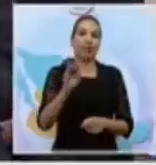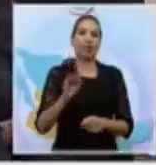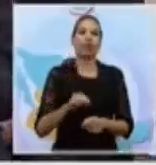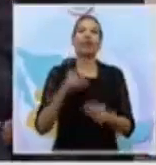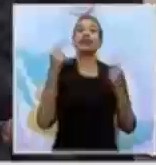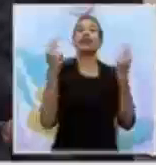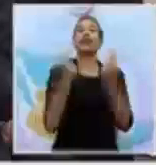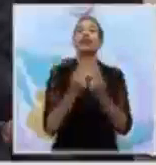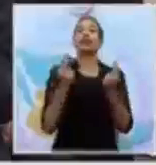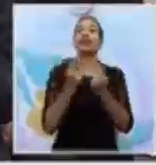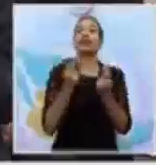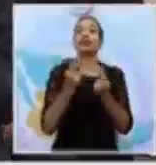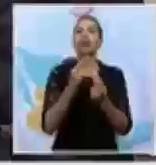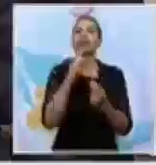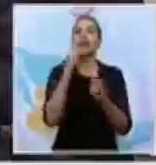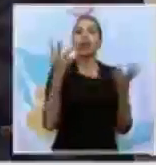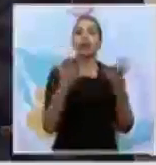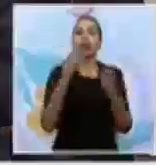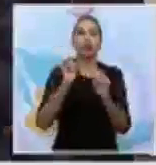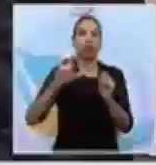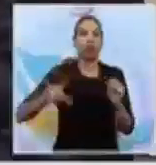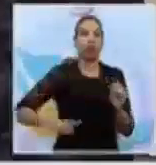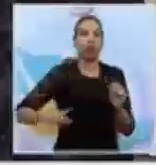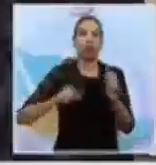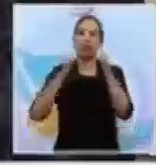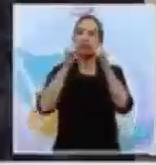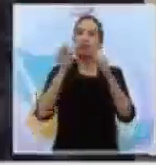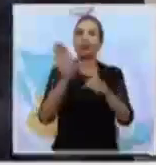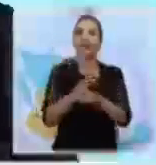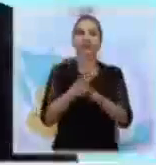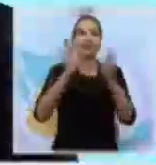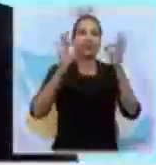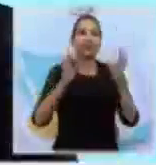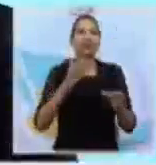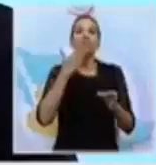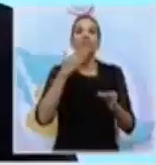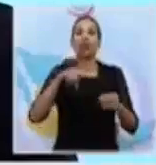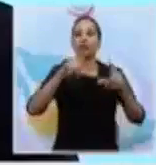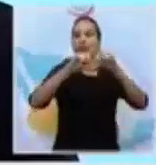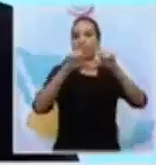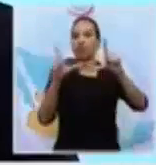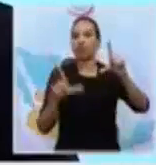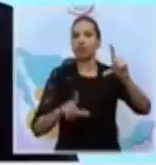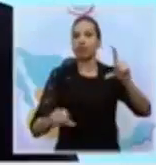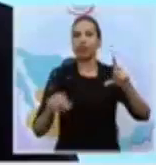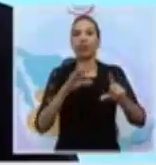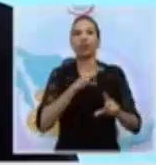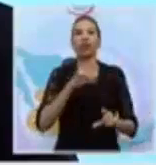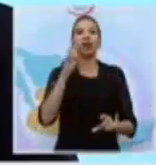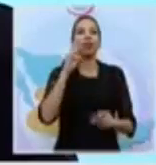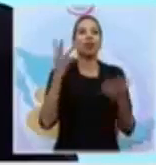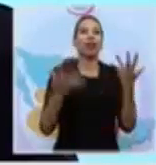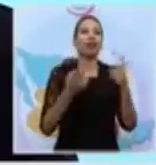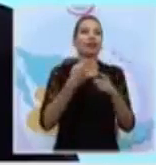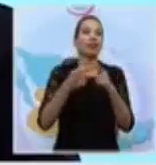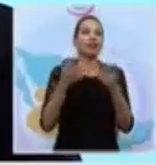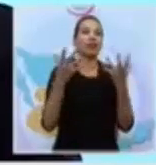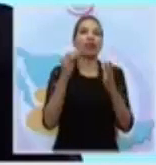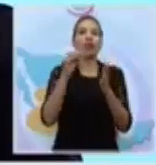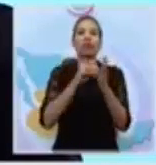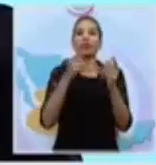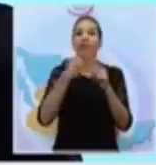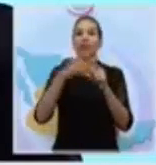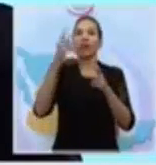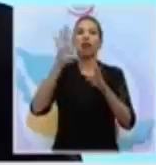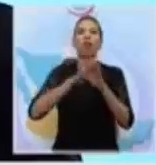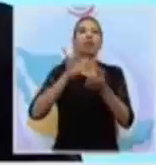Es necesario construir un estado de bienestar auténtico a nivel nacional. Se puede diseñar apoyándose en la